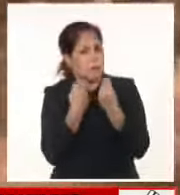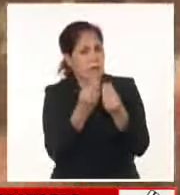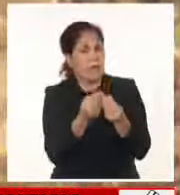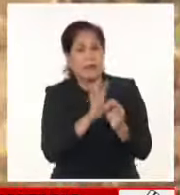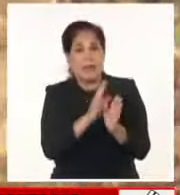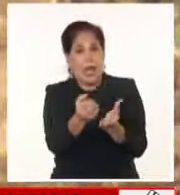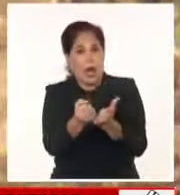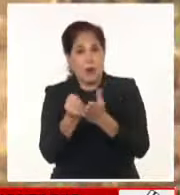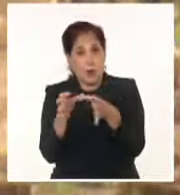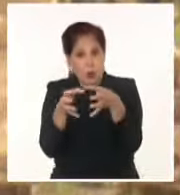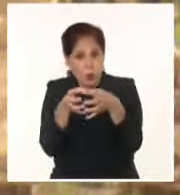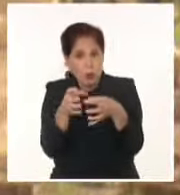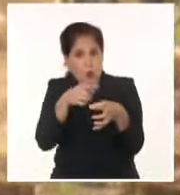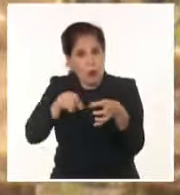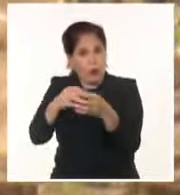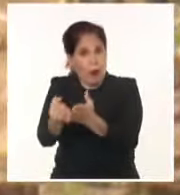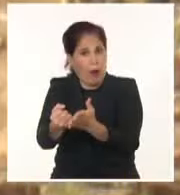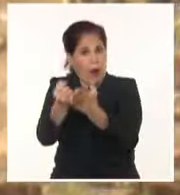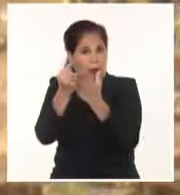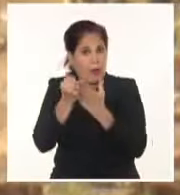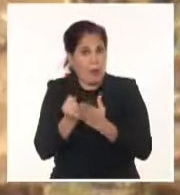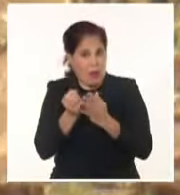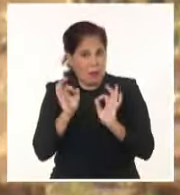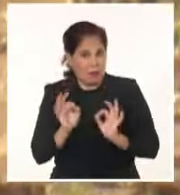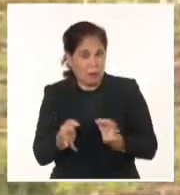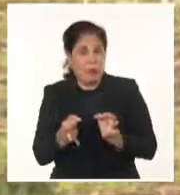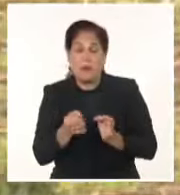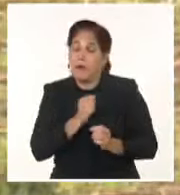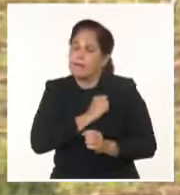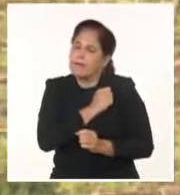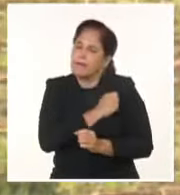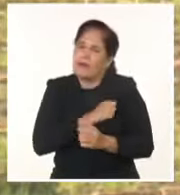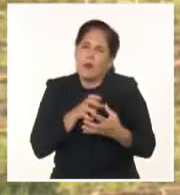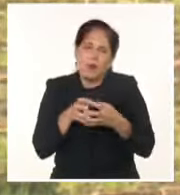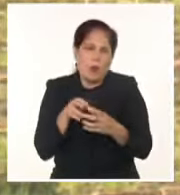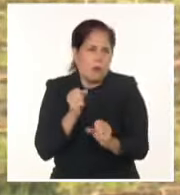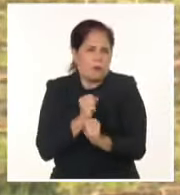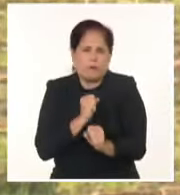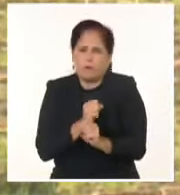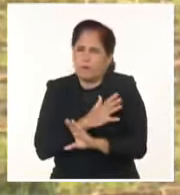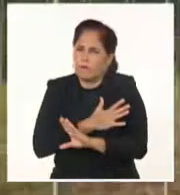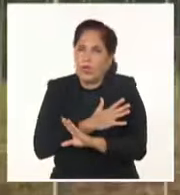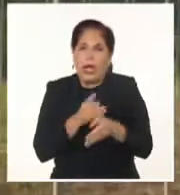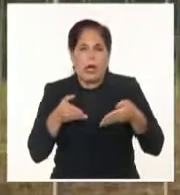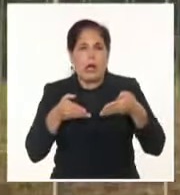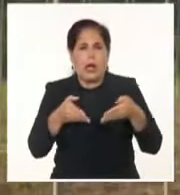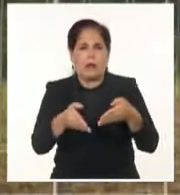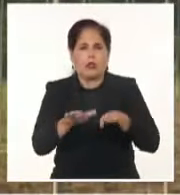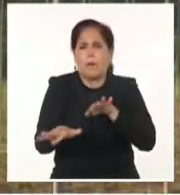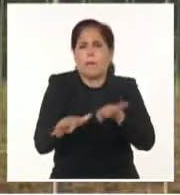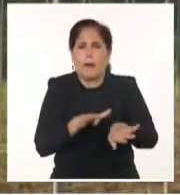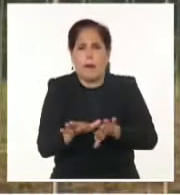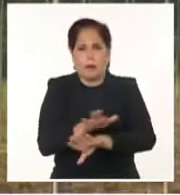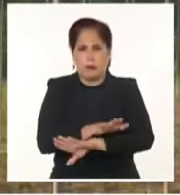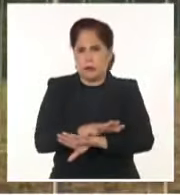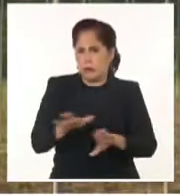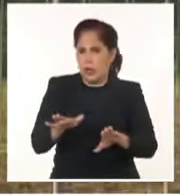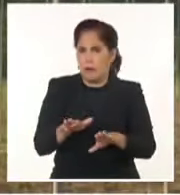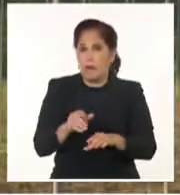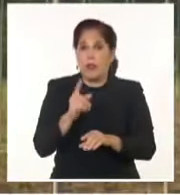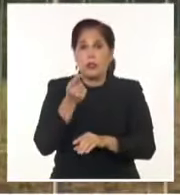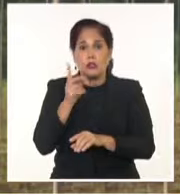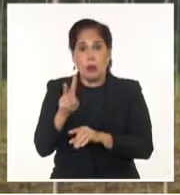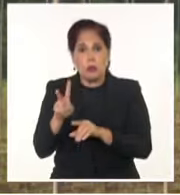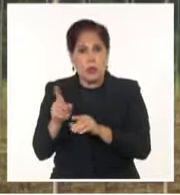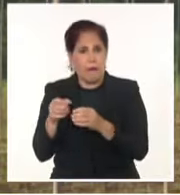apoyo de esta poderosa fuerza y querida, que le hemos cogido tremendo cariño, ya los canteros se han preparado, ya los canteros, faltan 12 canteros hoy en